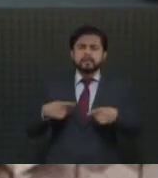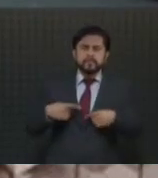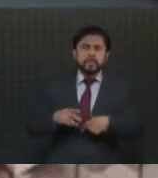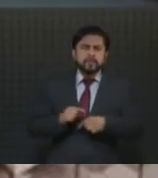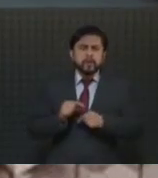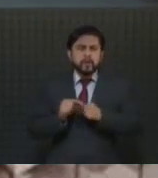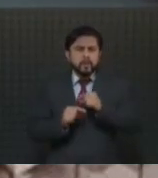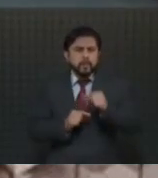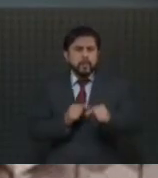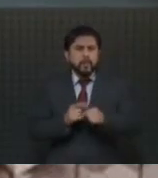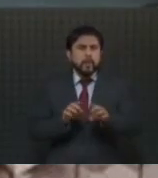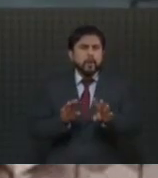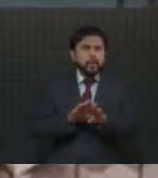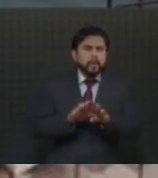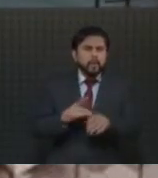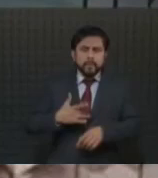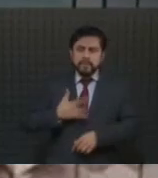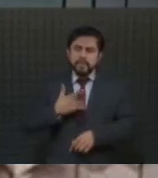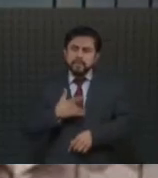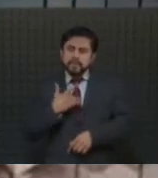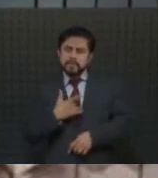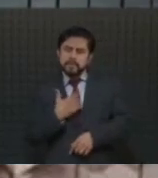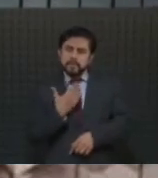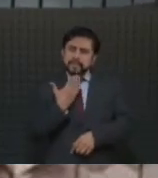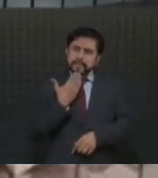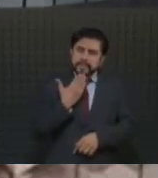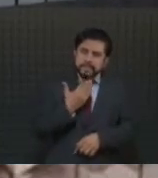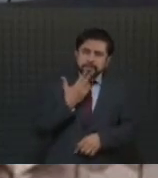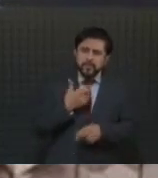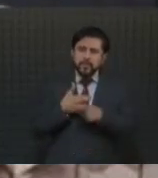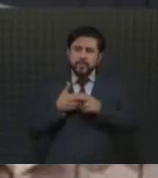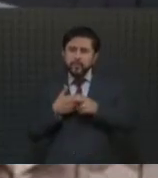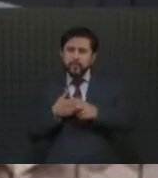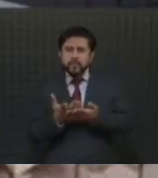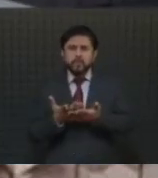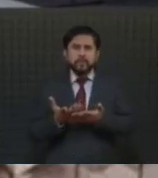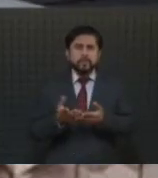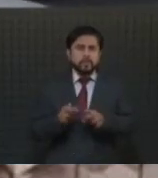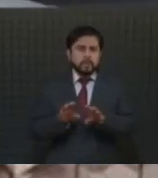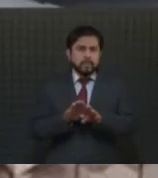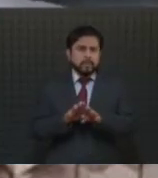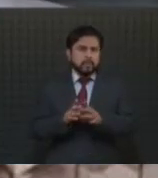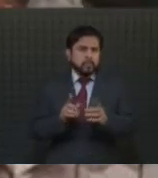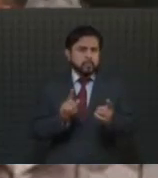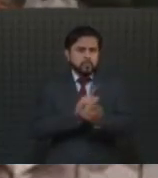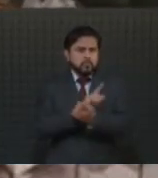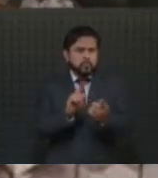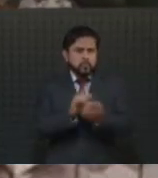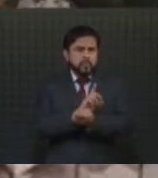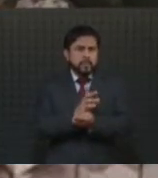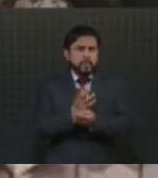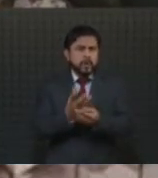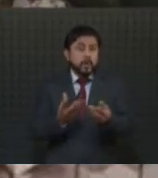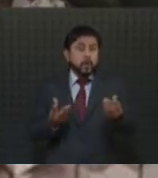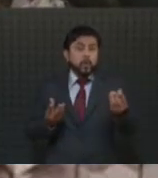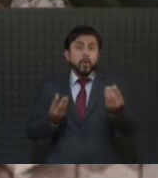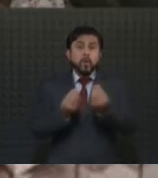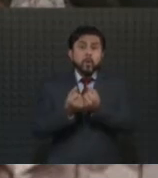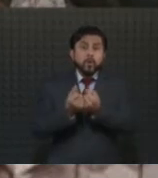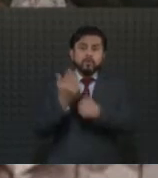de armonía y en absoluta convivencia con la